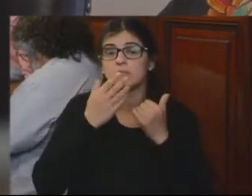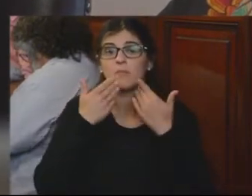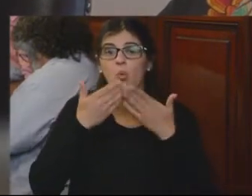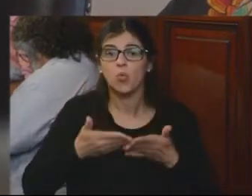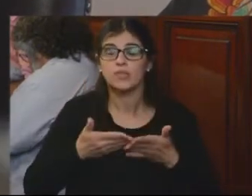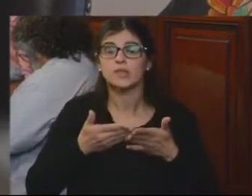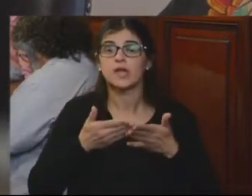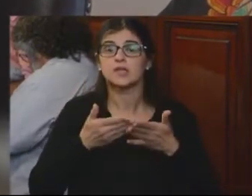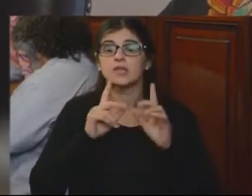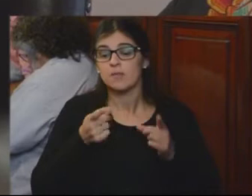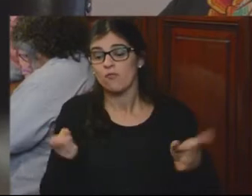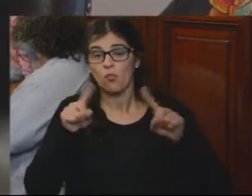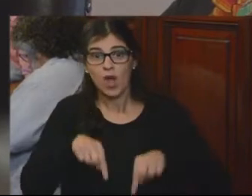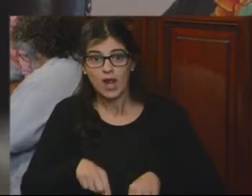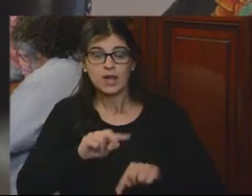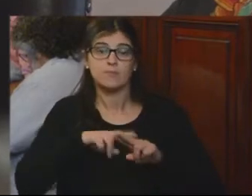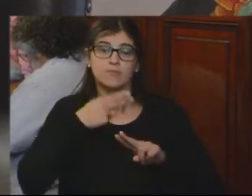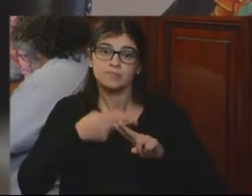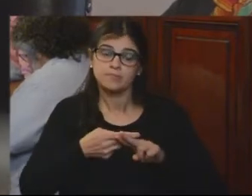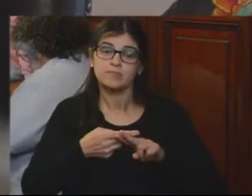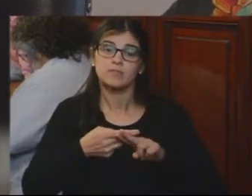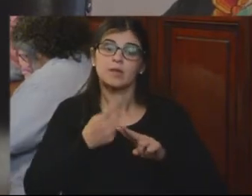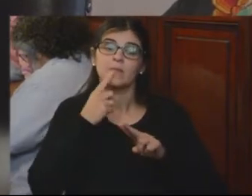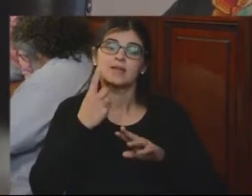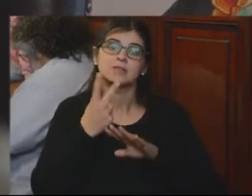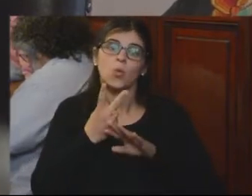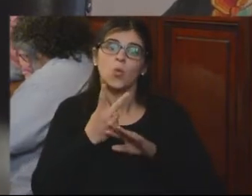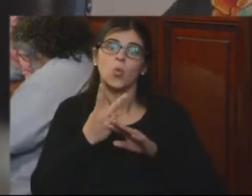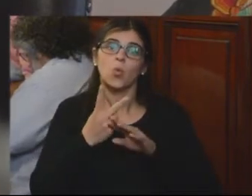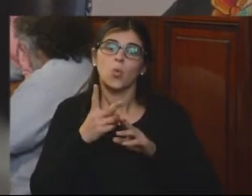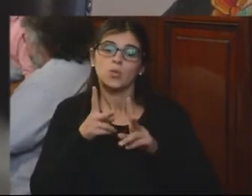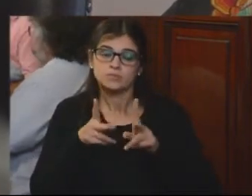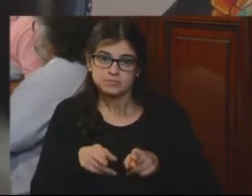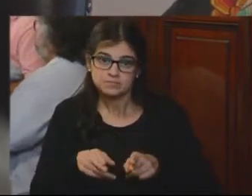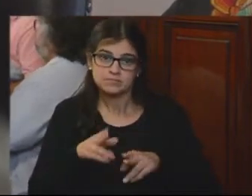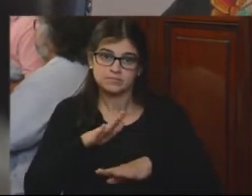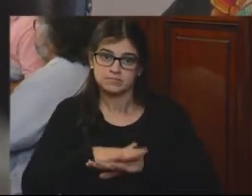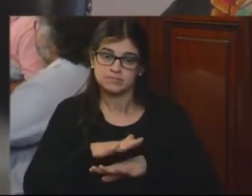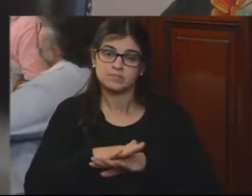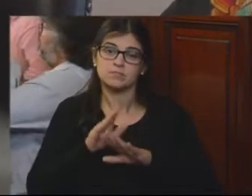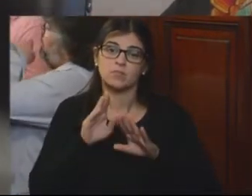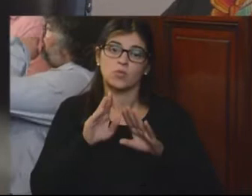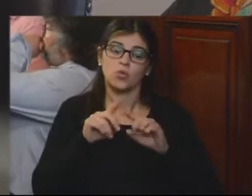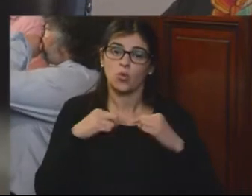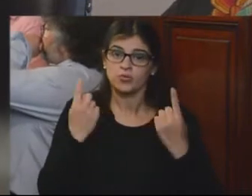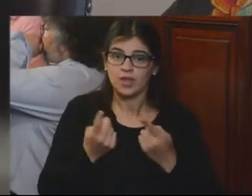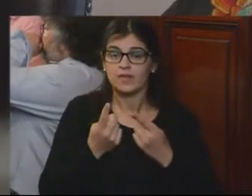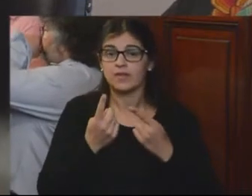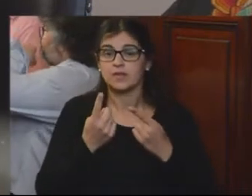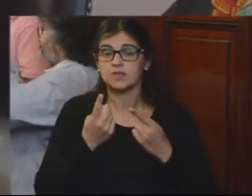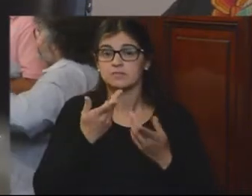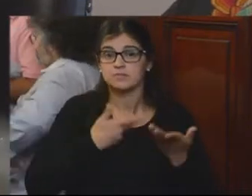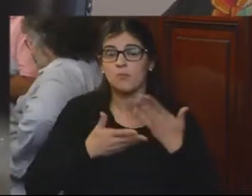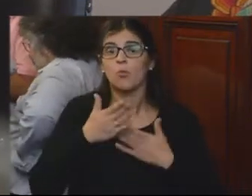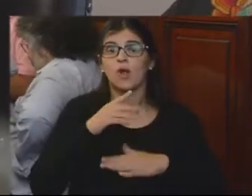y volveremos para una segunda intervención de ustedes de ambas partes por todo el